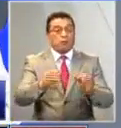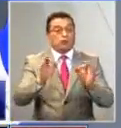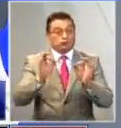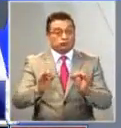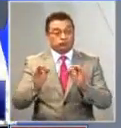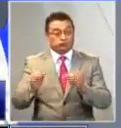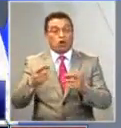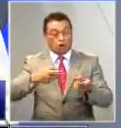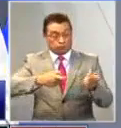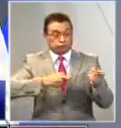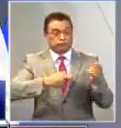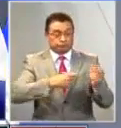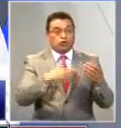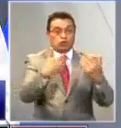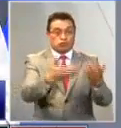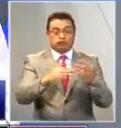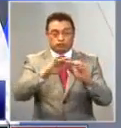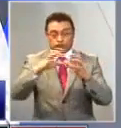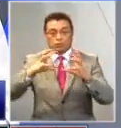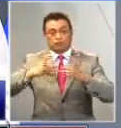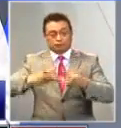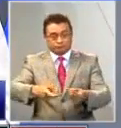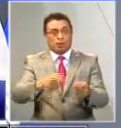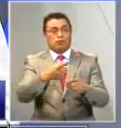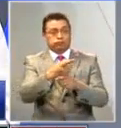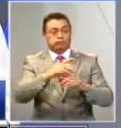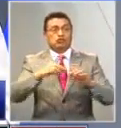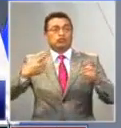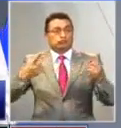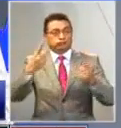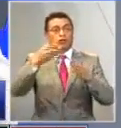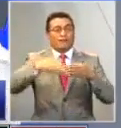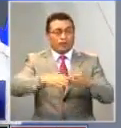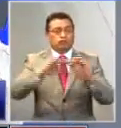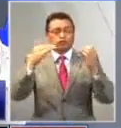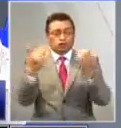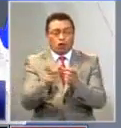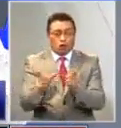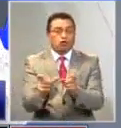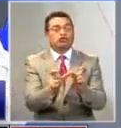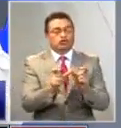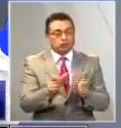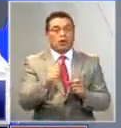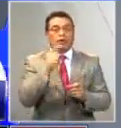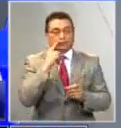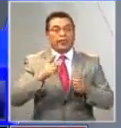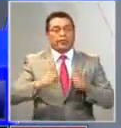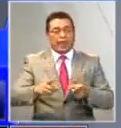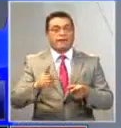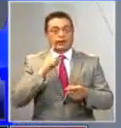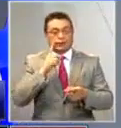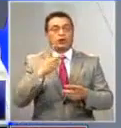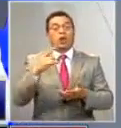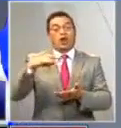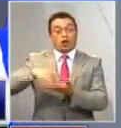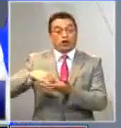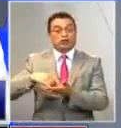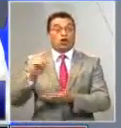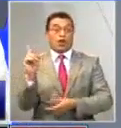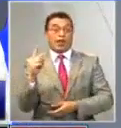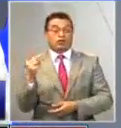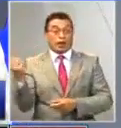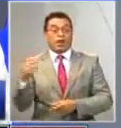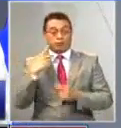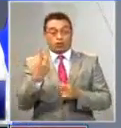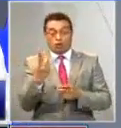material bélico, pero fundamentalmente también tener los sistemas de control, tanto de la Contraloría General de la República como del Congreso Nacional, a través de dos